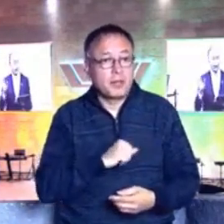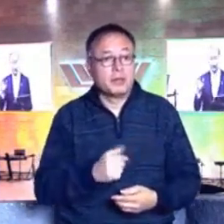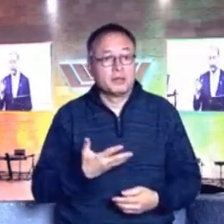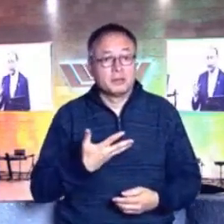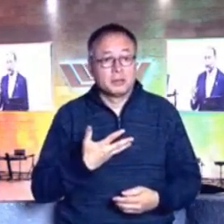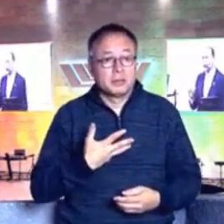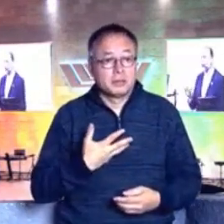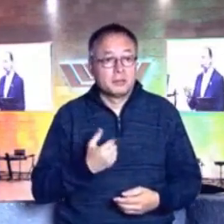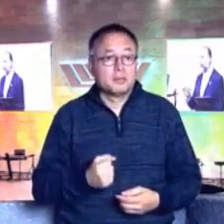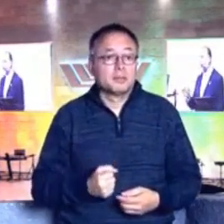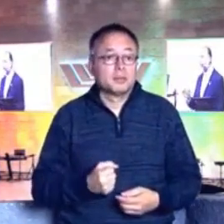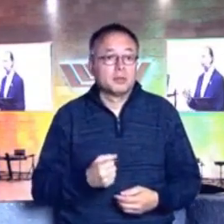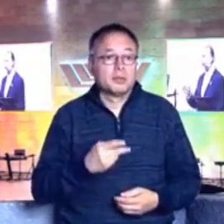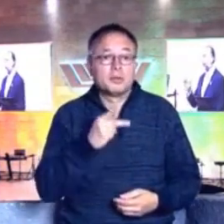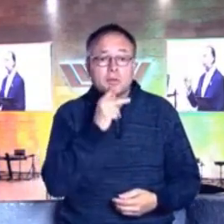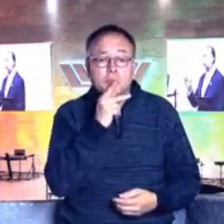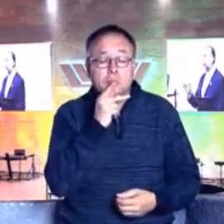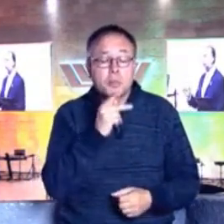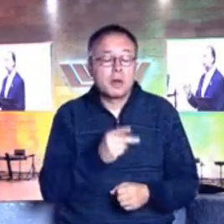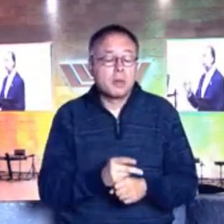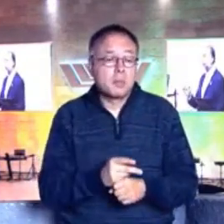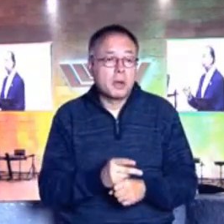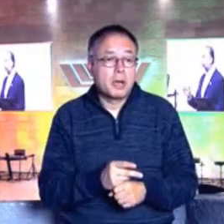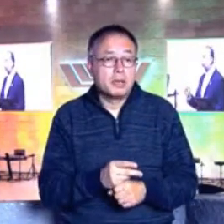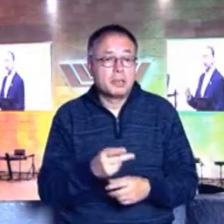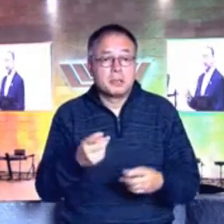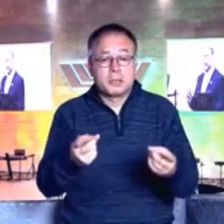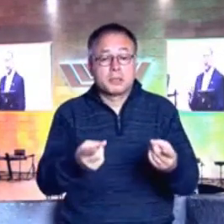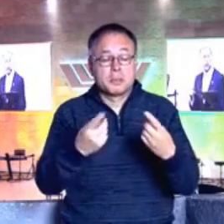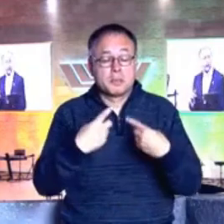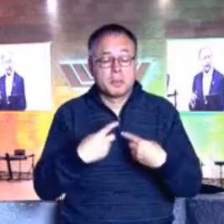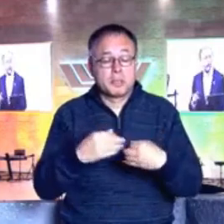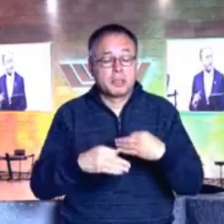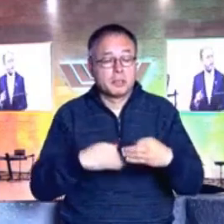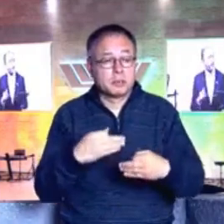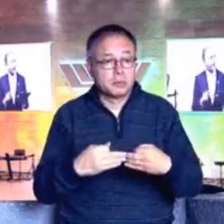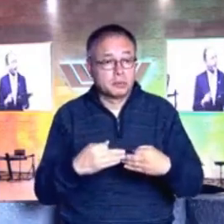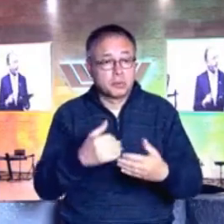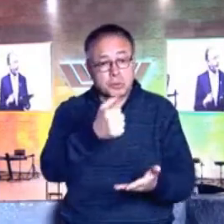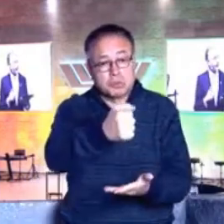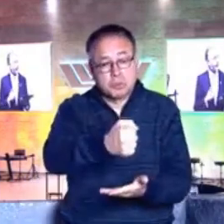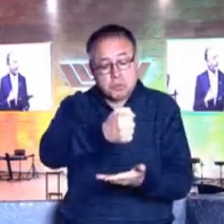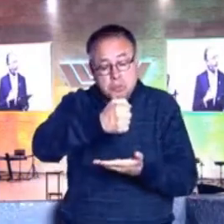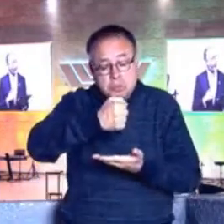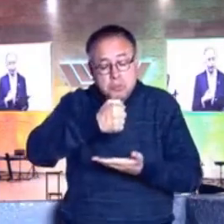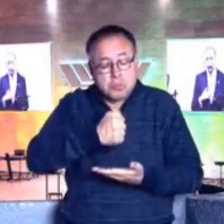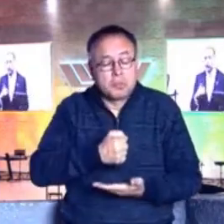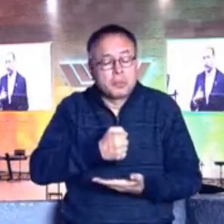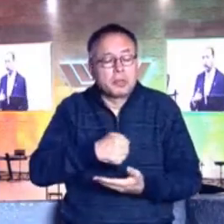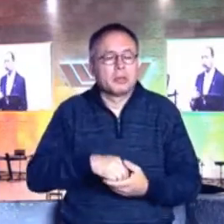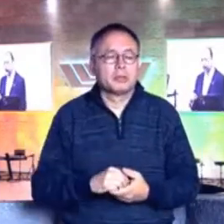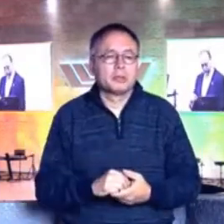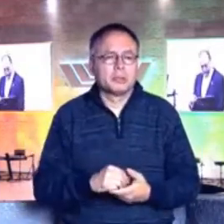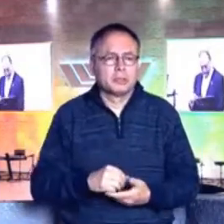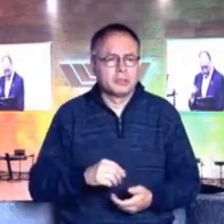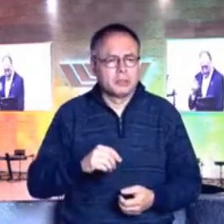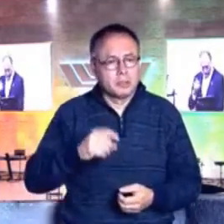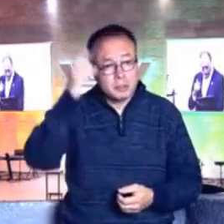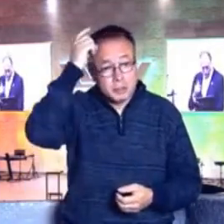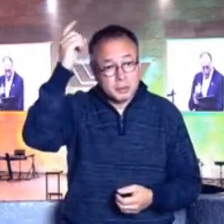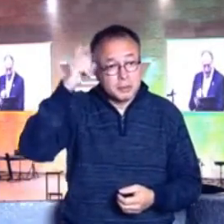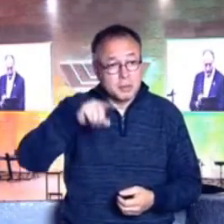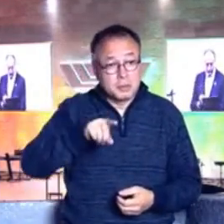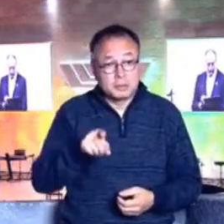proveedor cuando él dice Dios es Jehová yire a ver diga conmigo Dios es